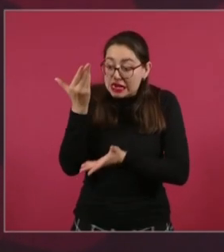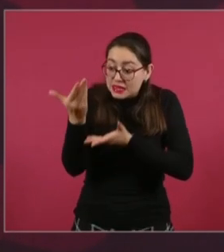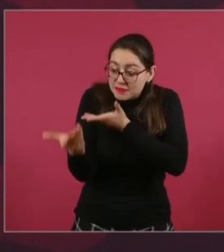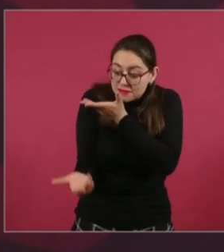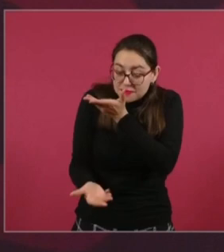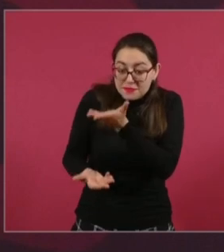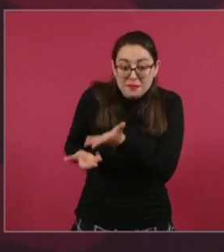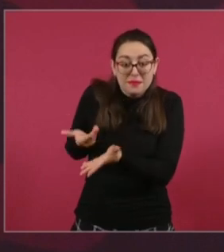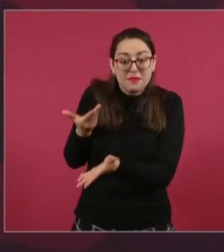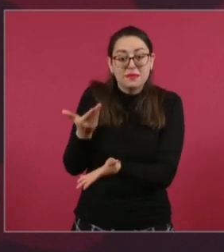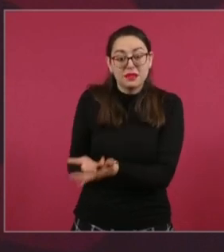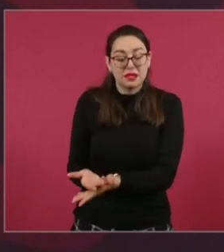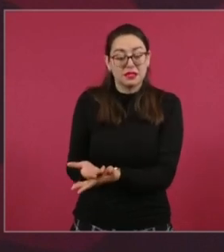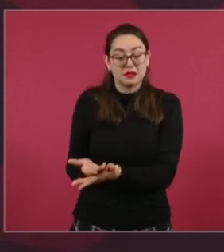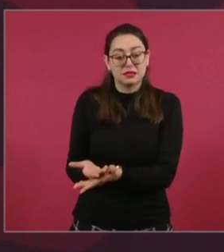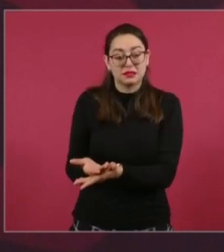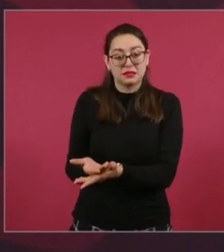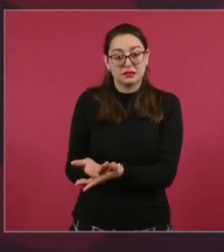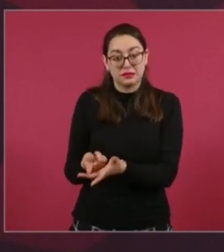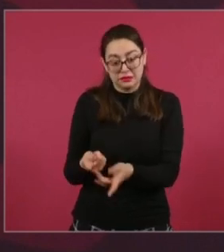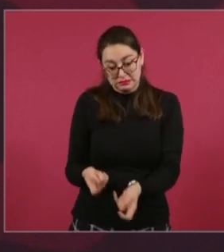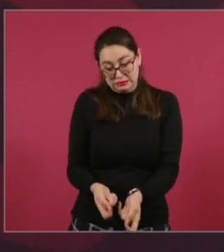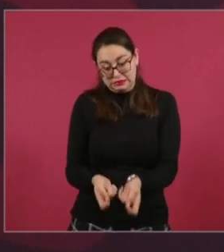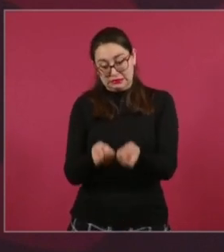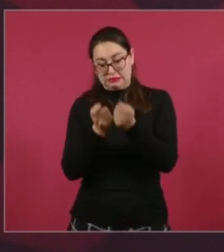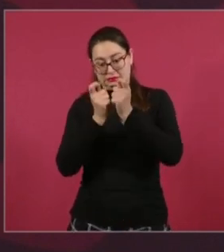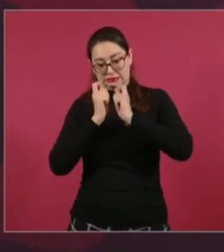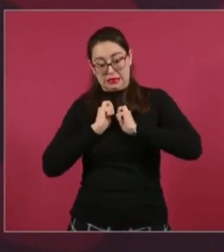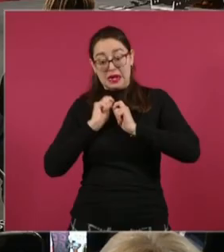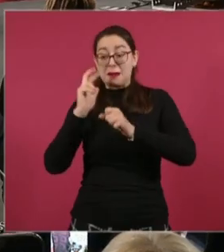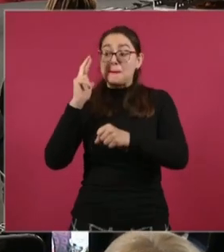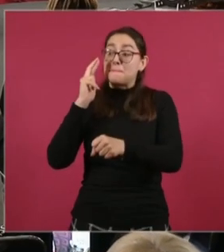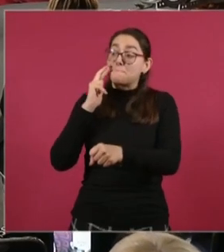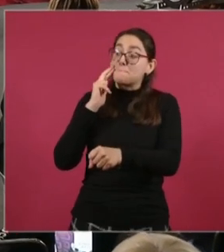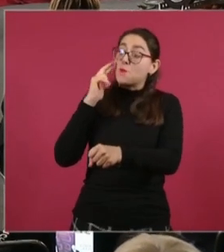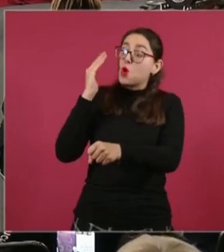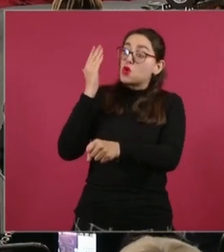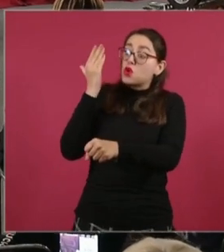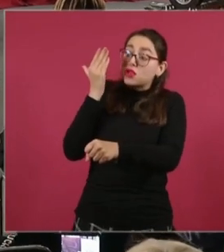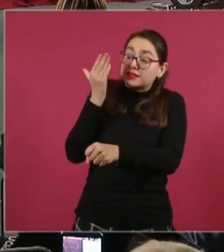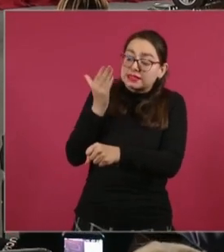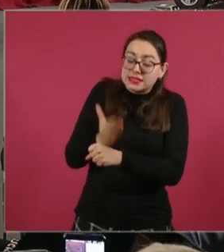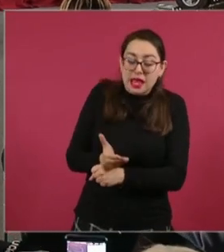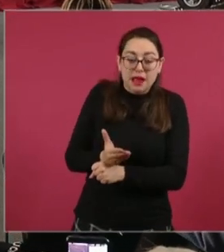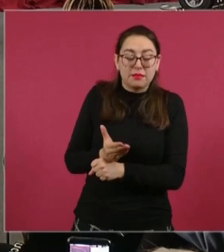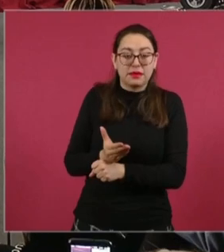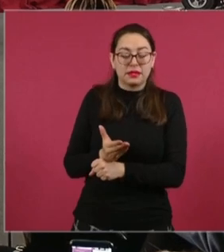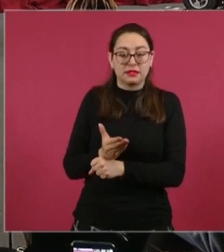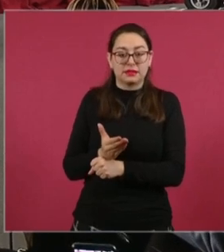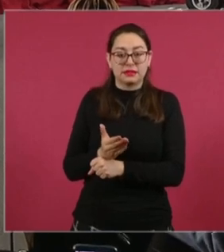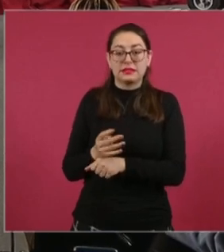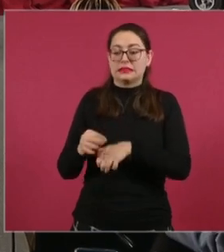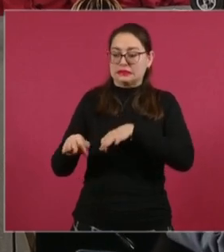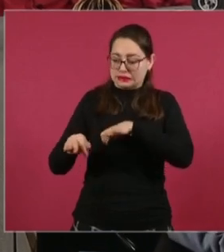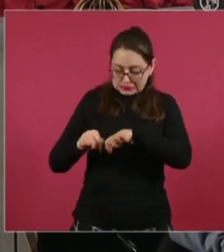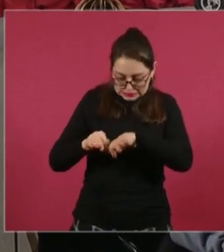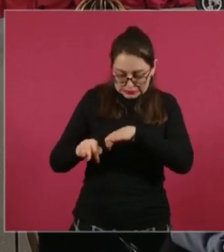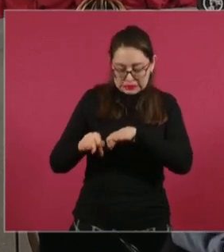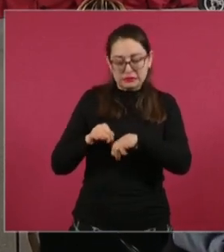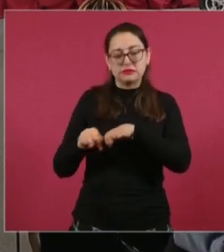Es una misión, es una tarea que exige